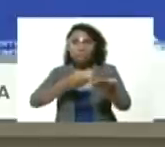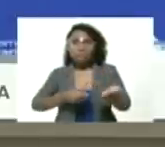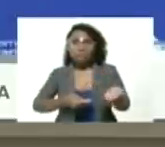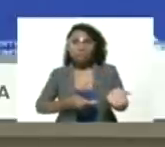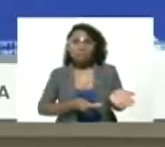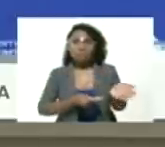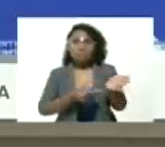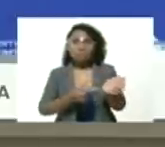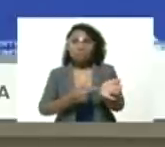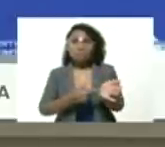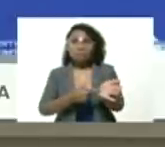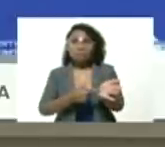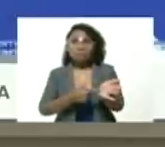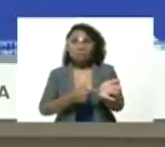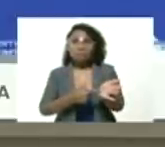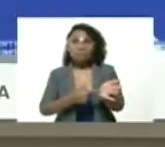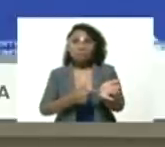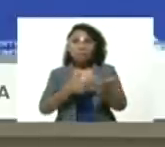damos detalle